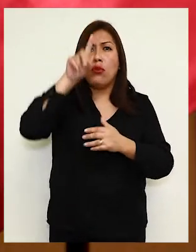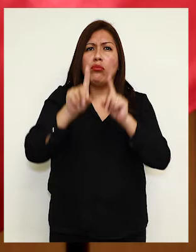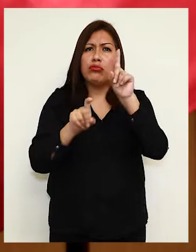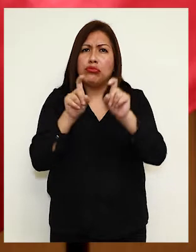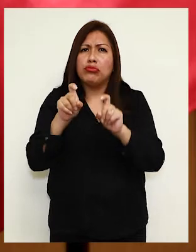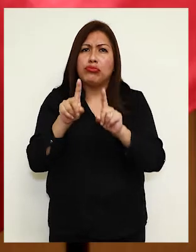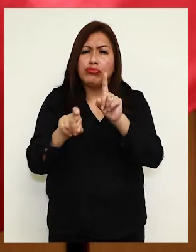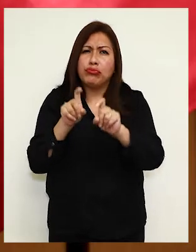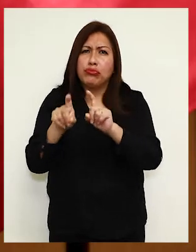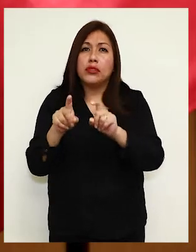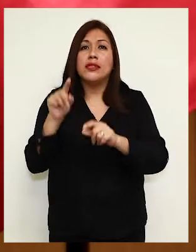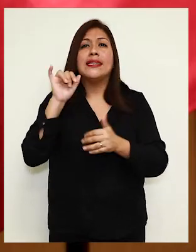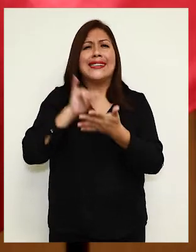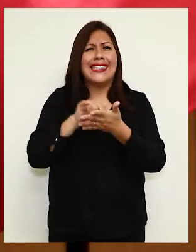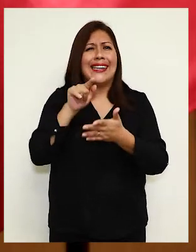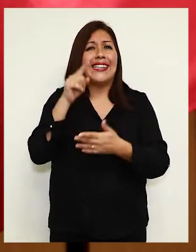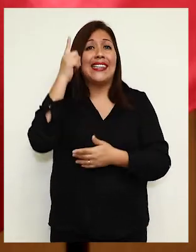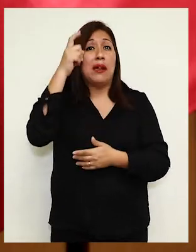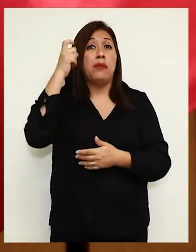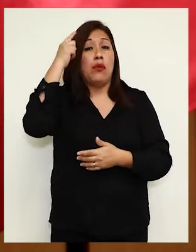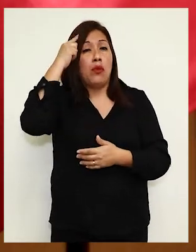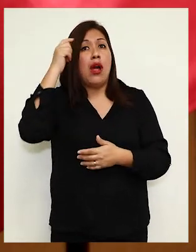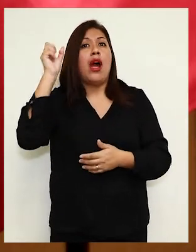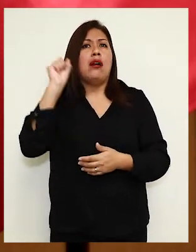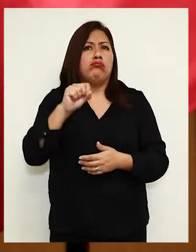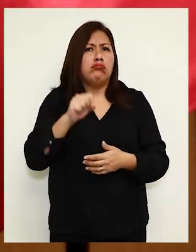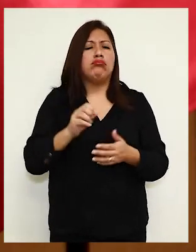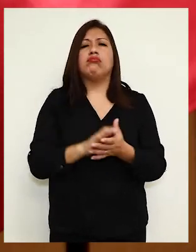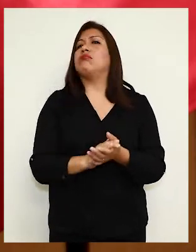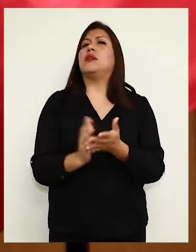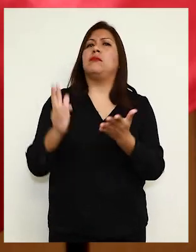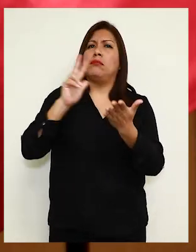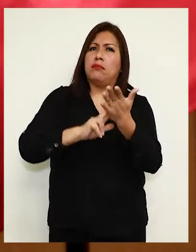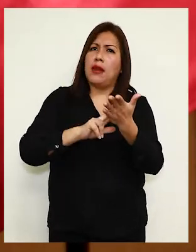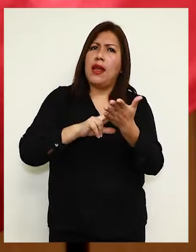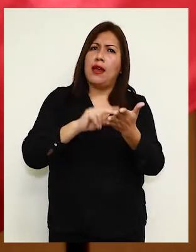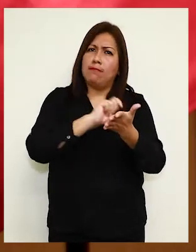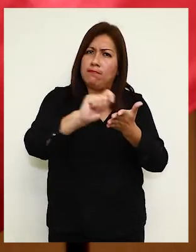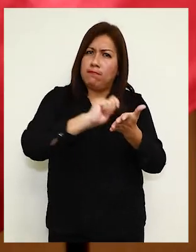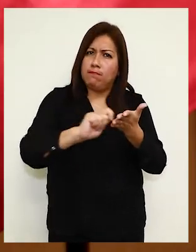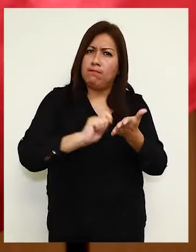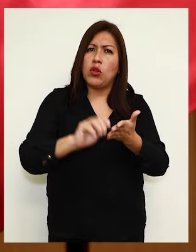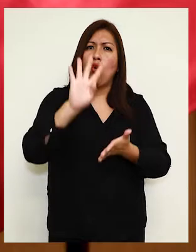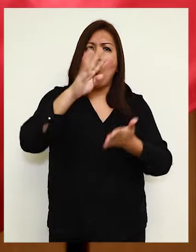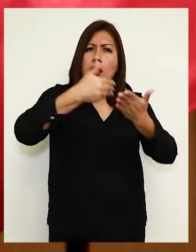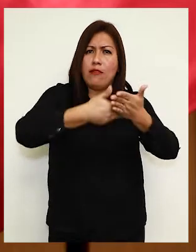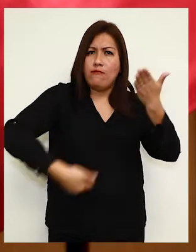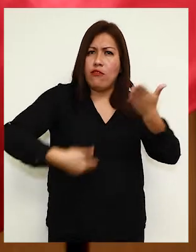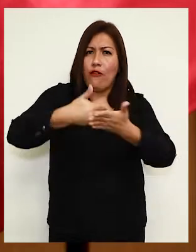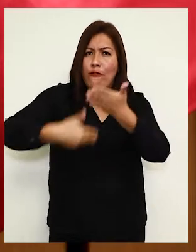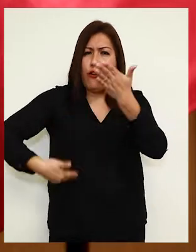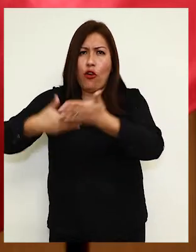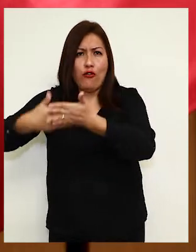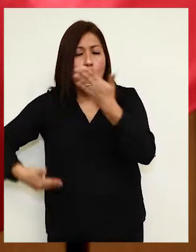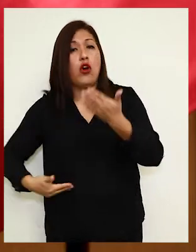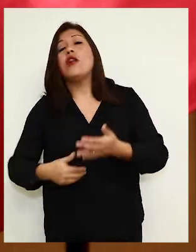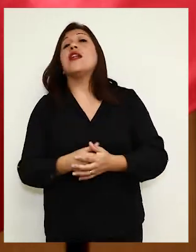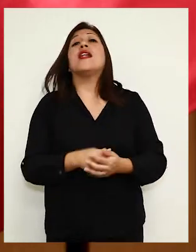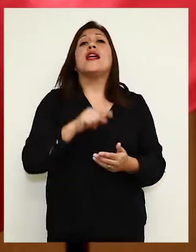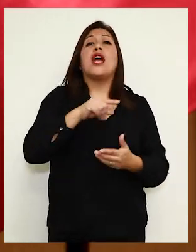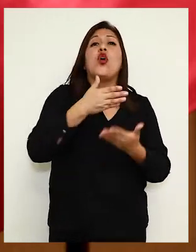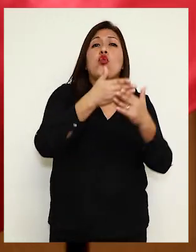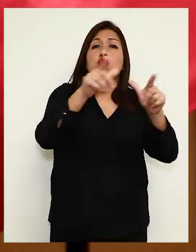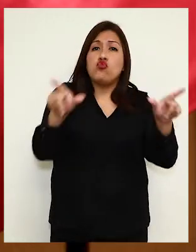que atravesar la aprobación de 4 informes del Centro de Planeamiento Estratégico del